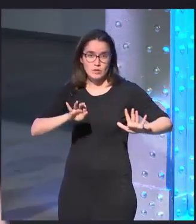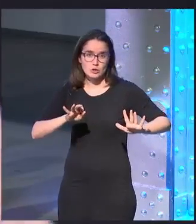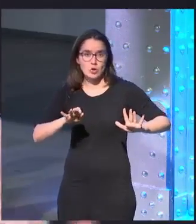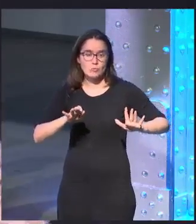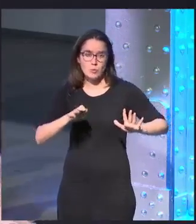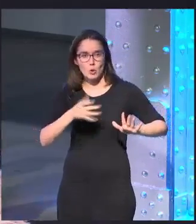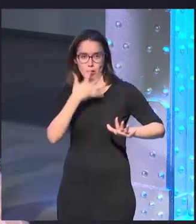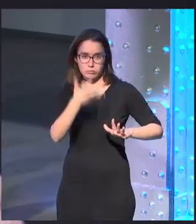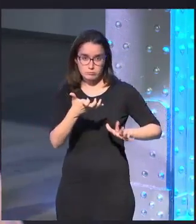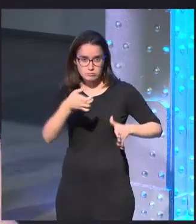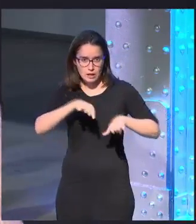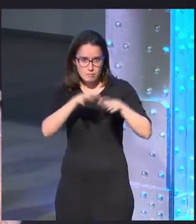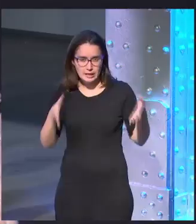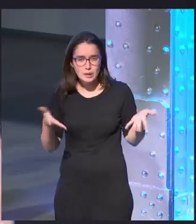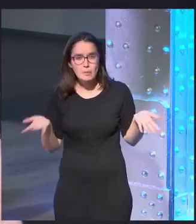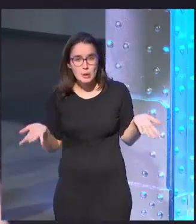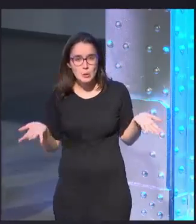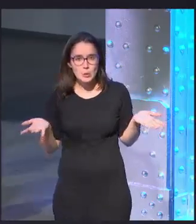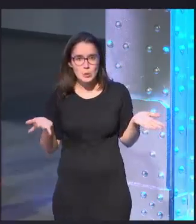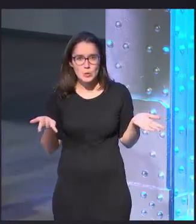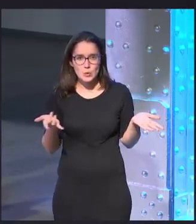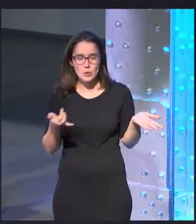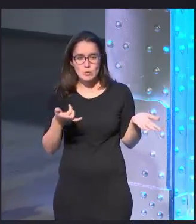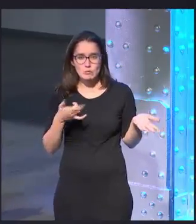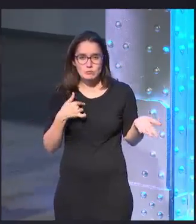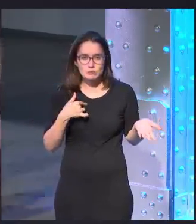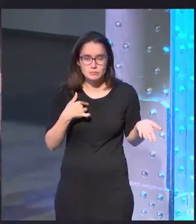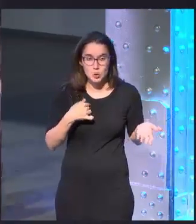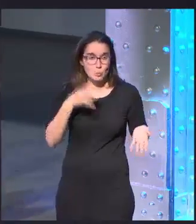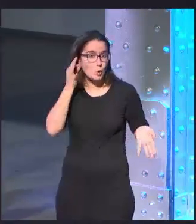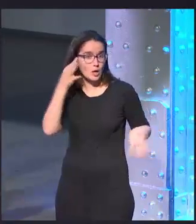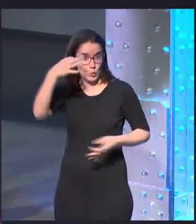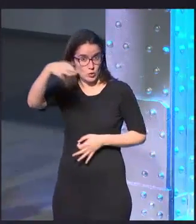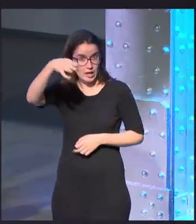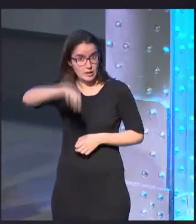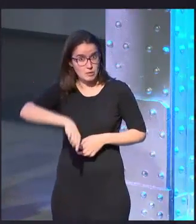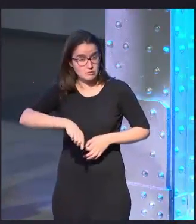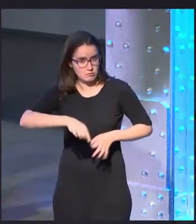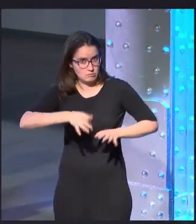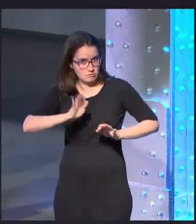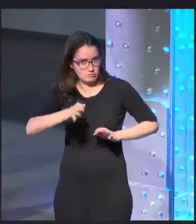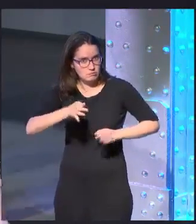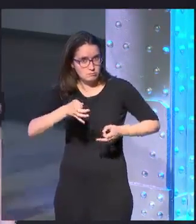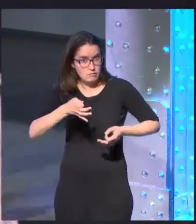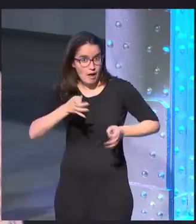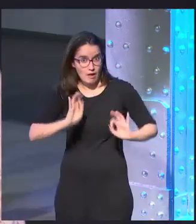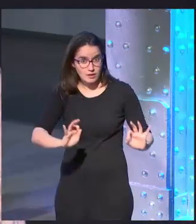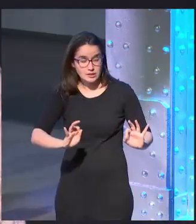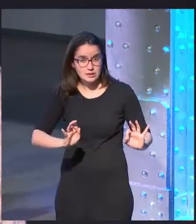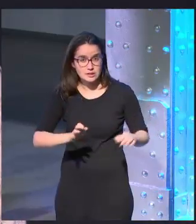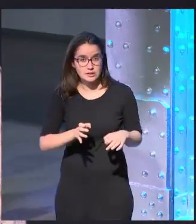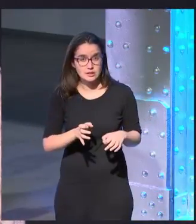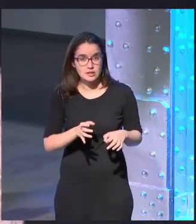más antipática de esta mesa, pero soy de los que estamos la única mujer. También tengo que subrayarlo, pese a